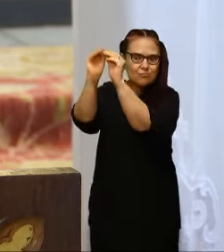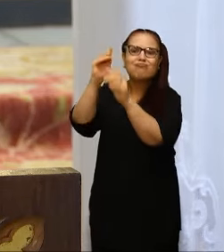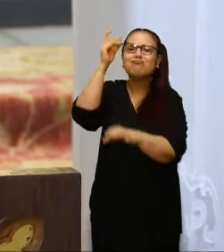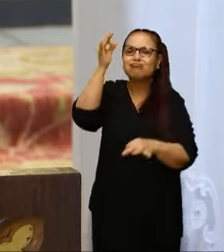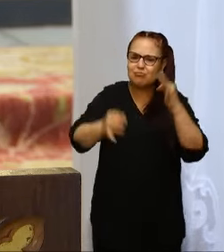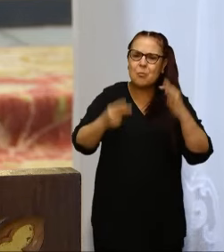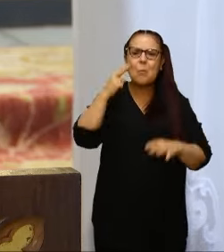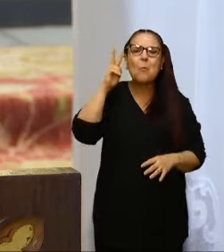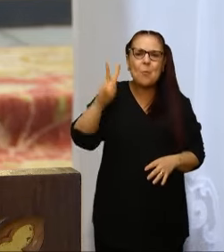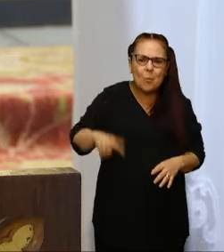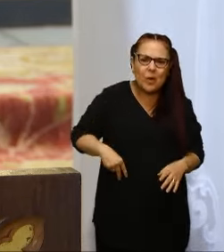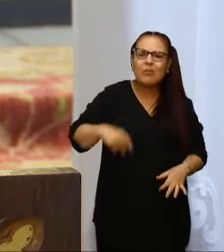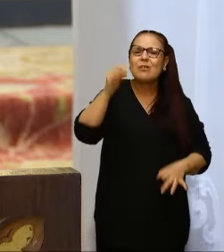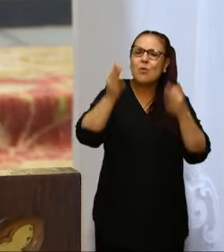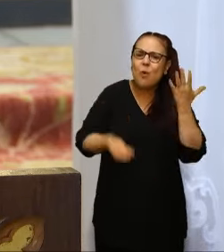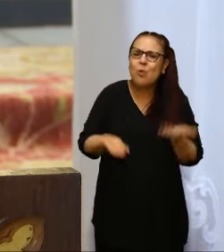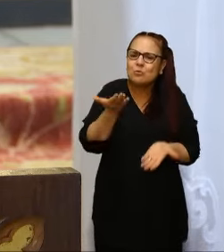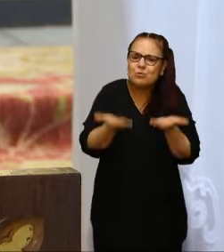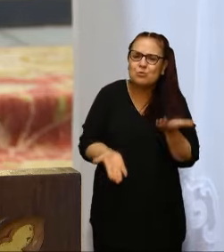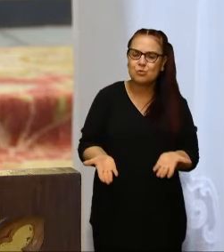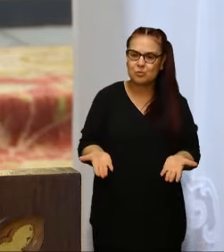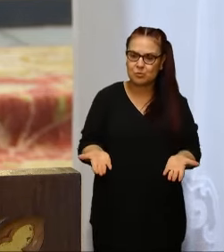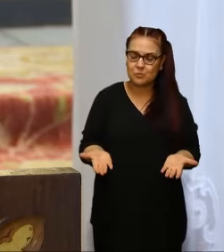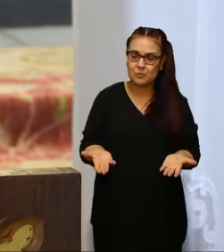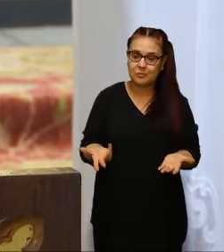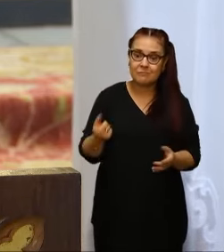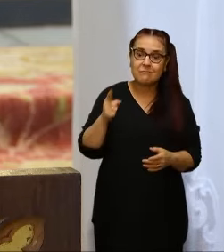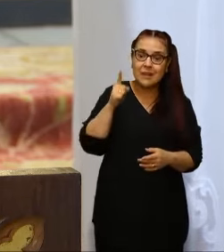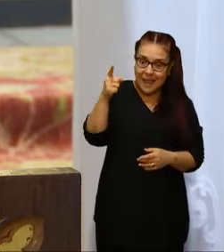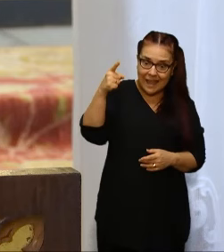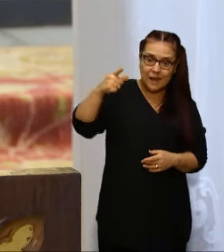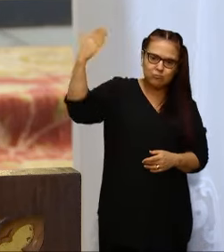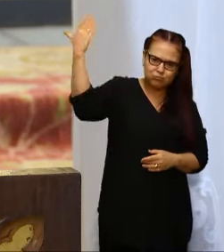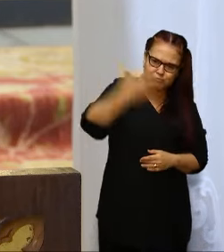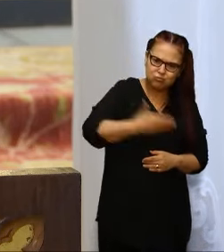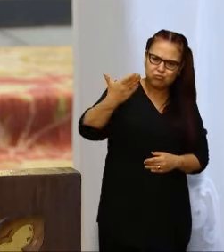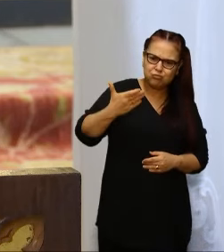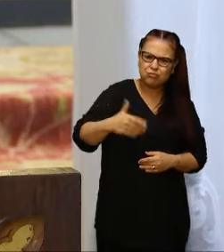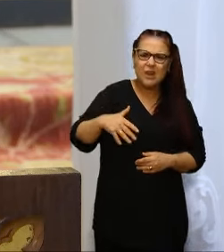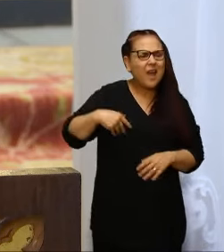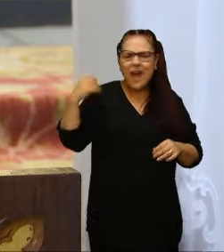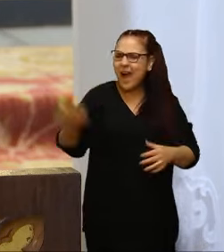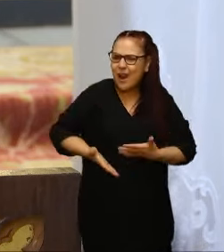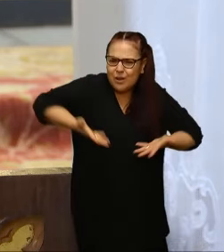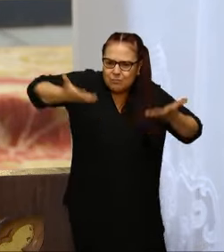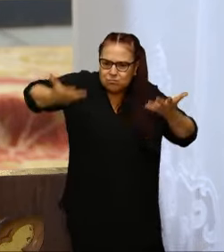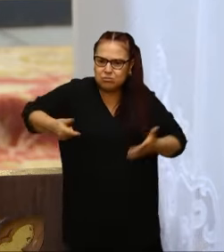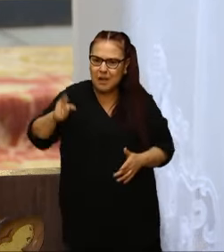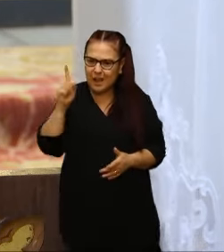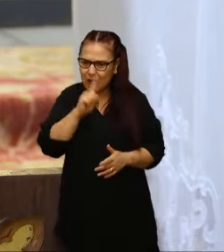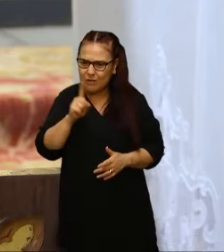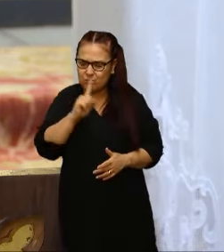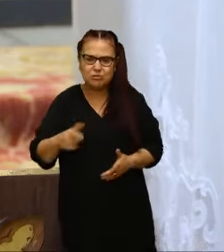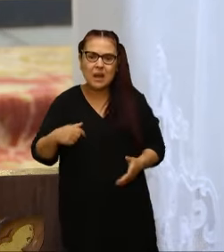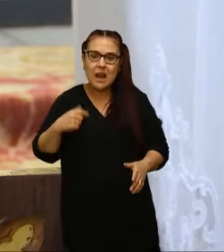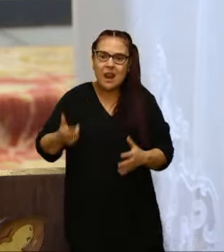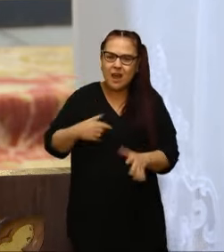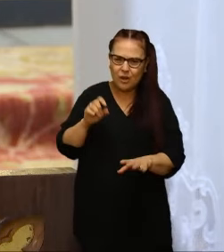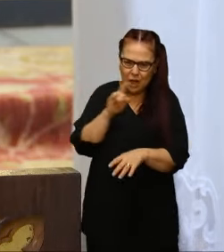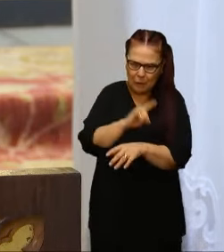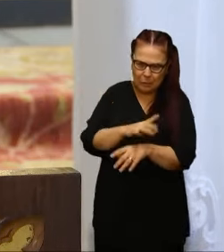son verdaderos y justos. Él ha condenado a la gran prostituta que corrompía la tierra con